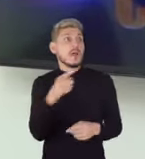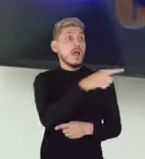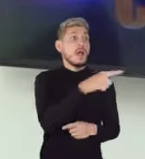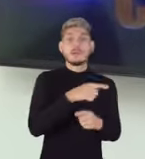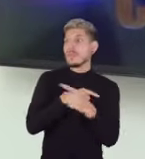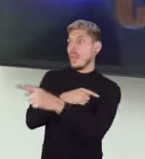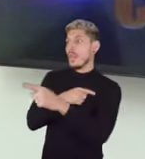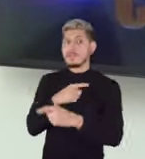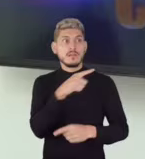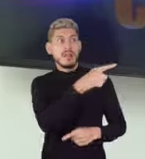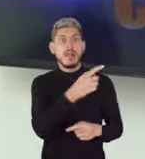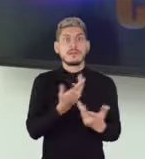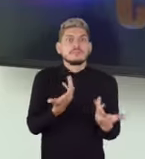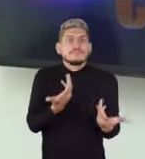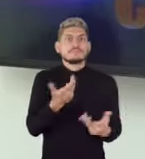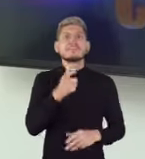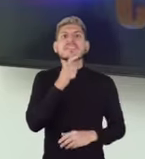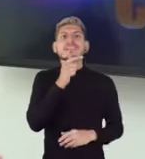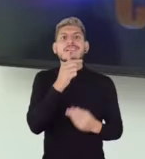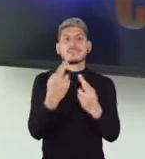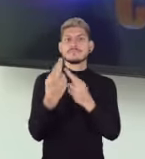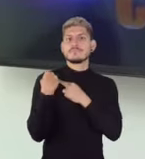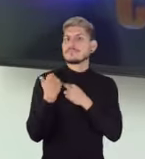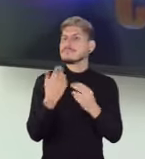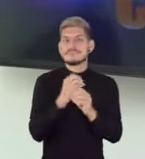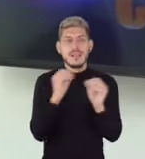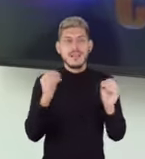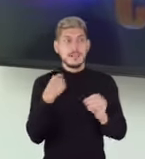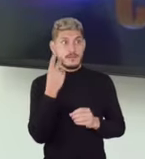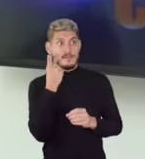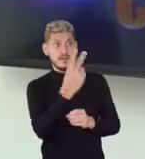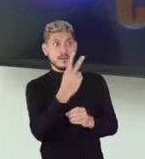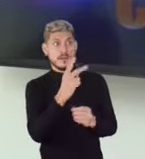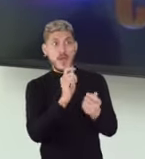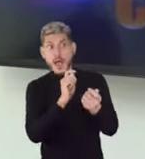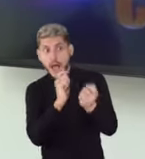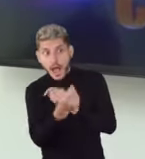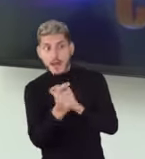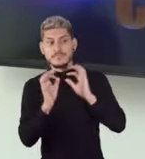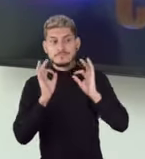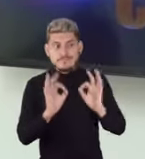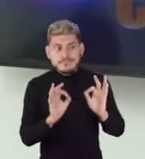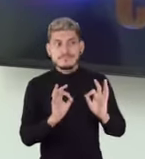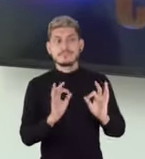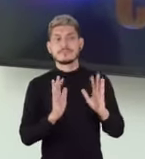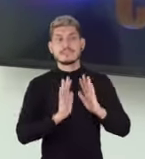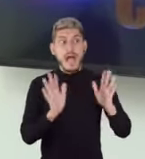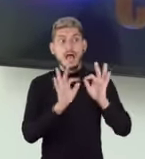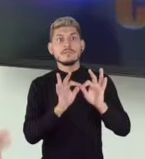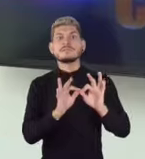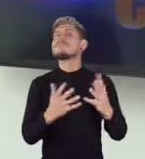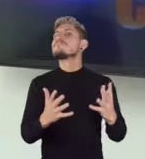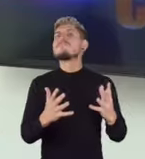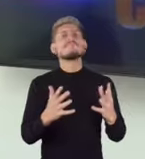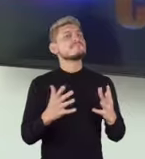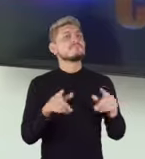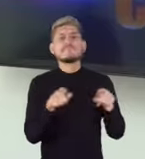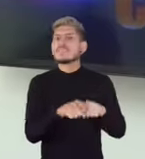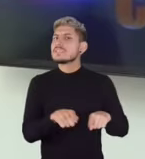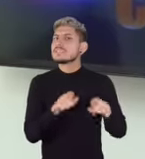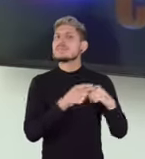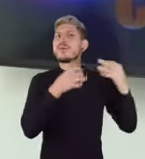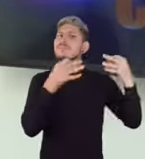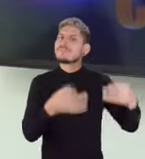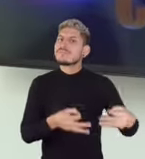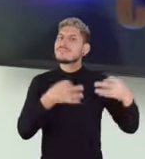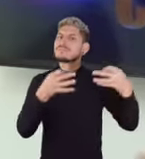Secretaría de Seguridad liderando, pero no vemos cambios, no vemos acciones, vemos simplemente que siguen aplazando y